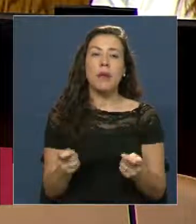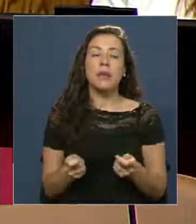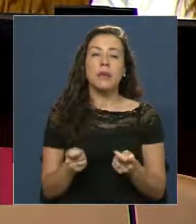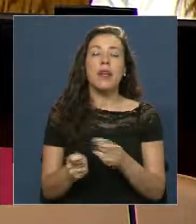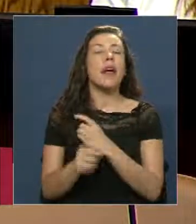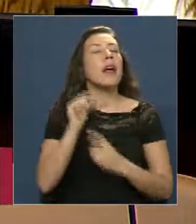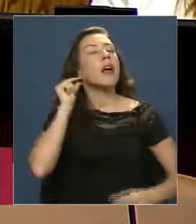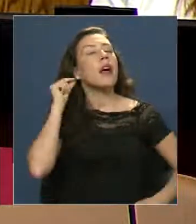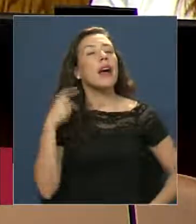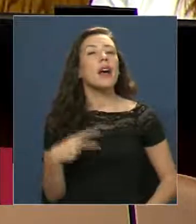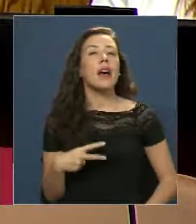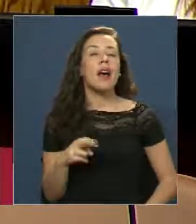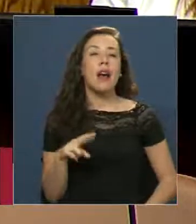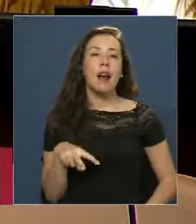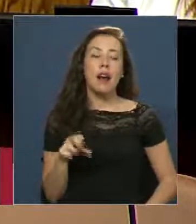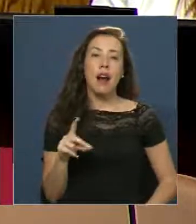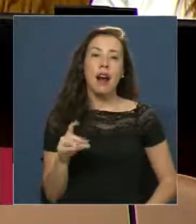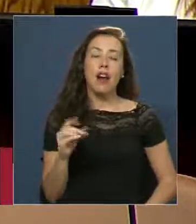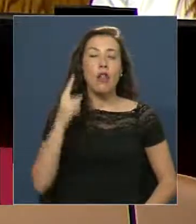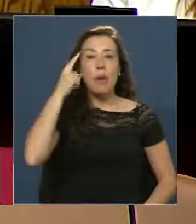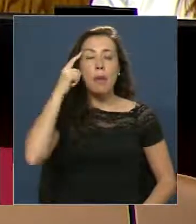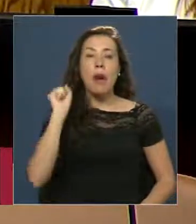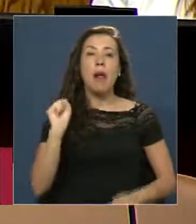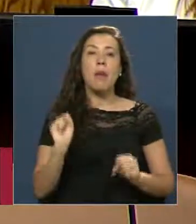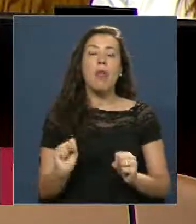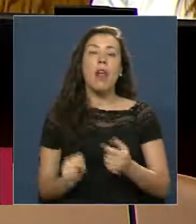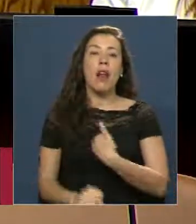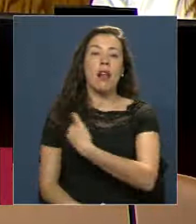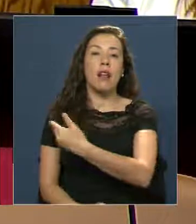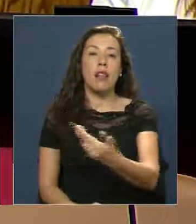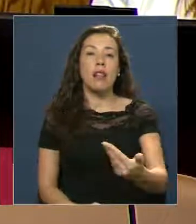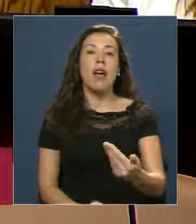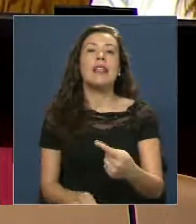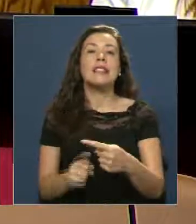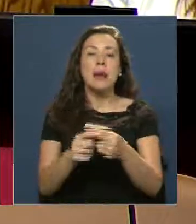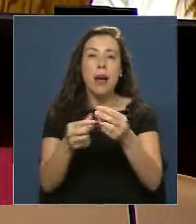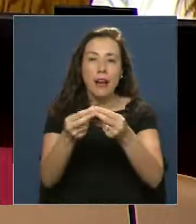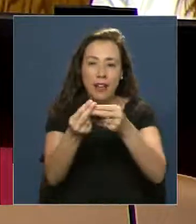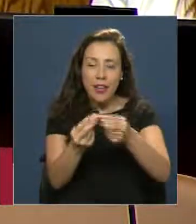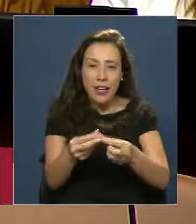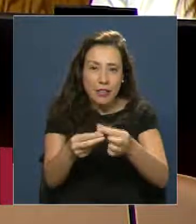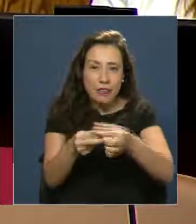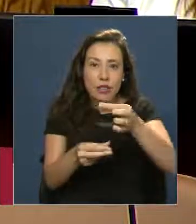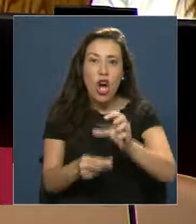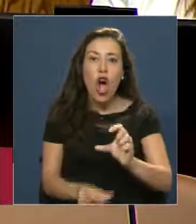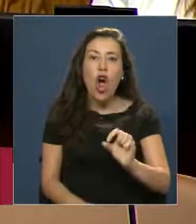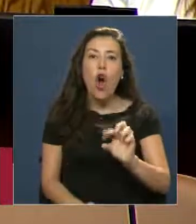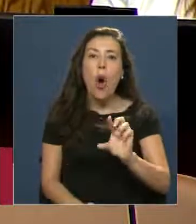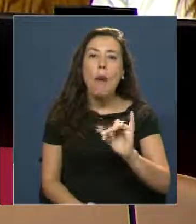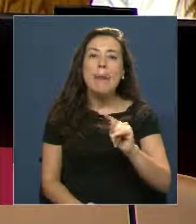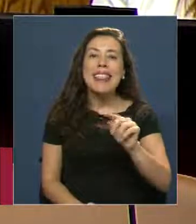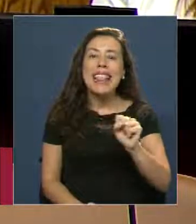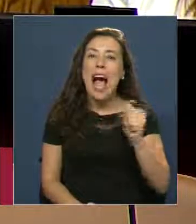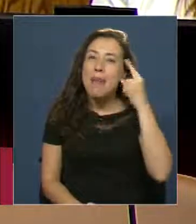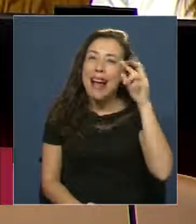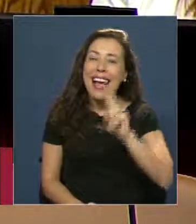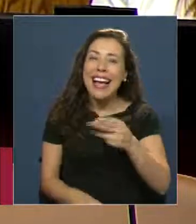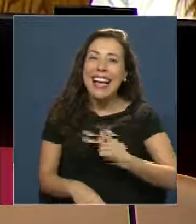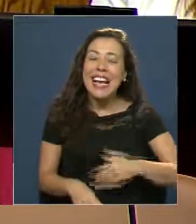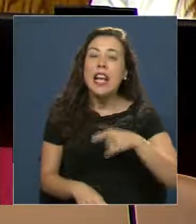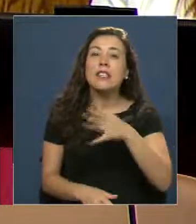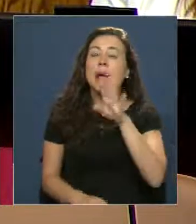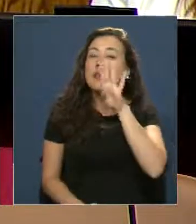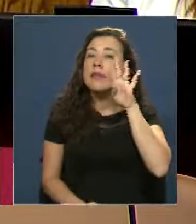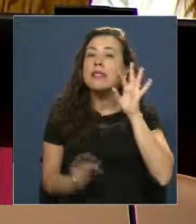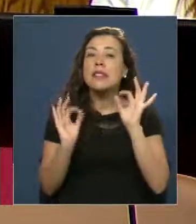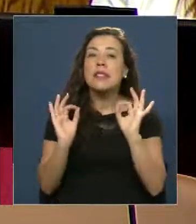la diputada Hernando también para poder distribuir la copita menstrual, que es uno de los mecanismos que ha resultado más